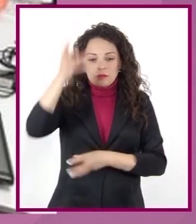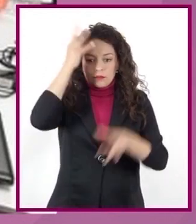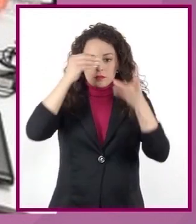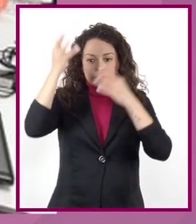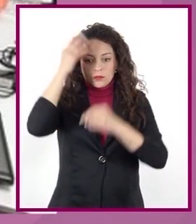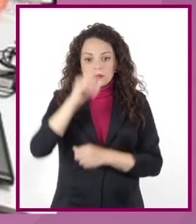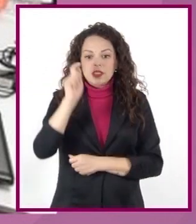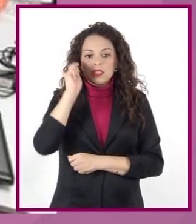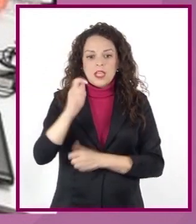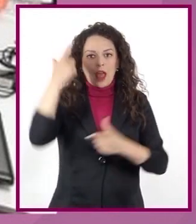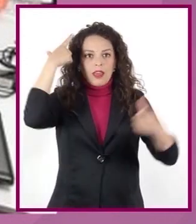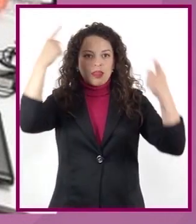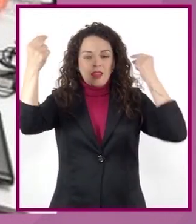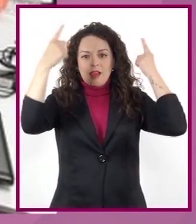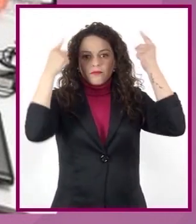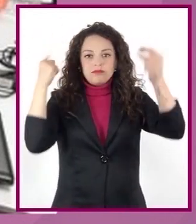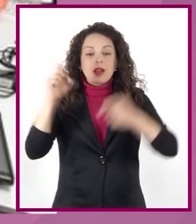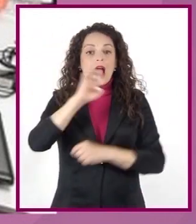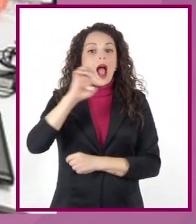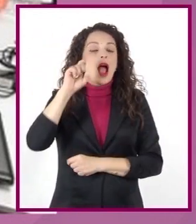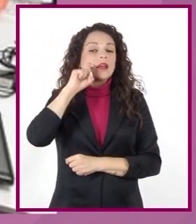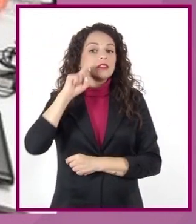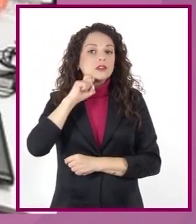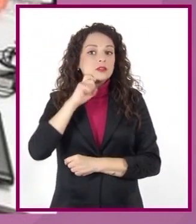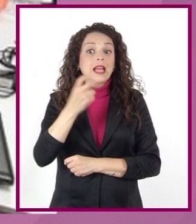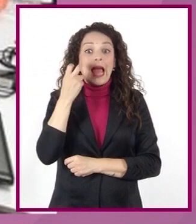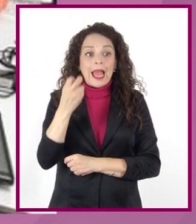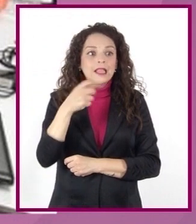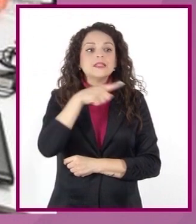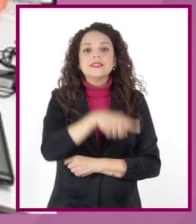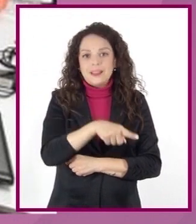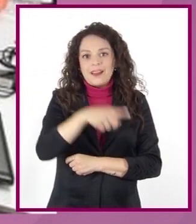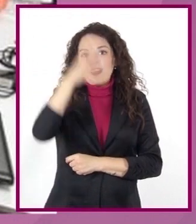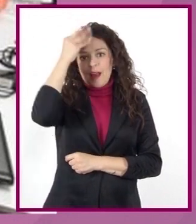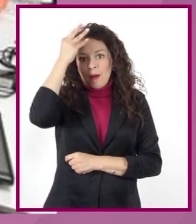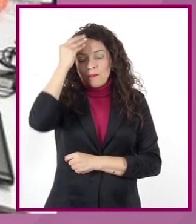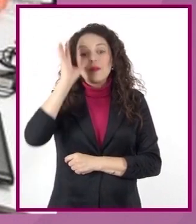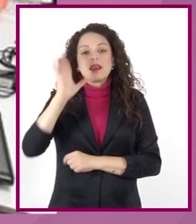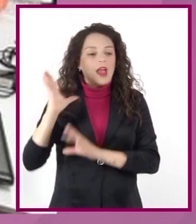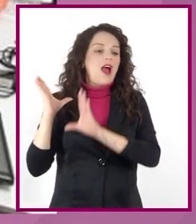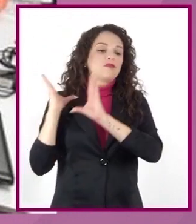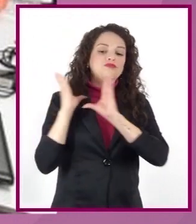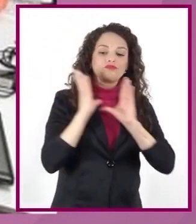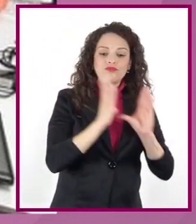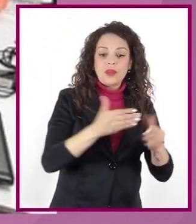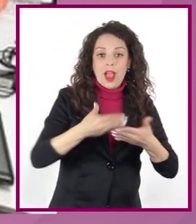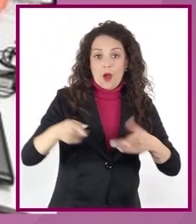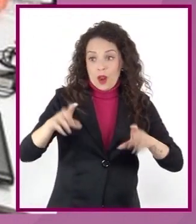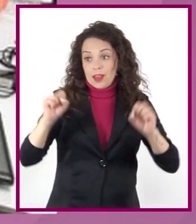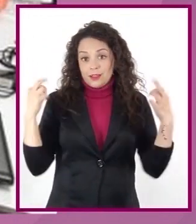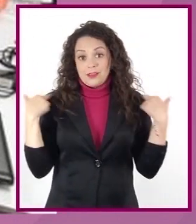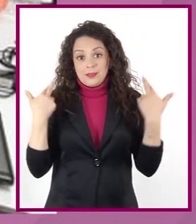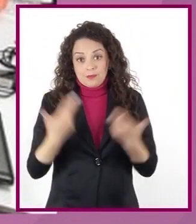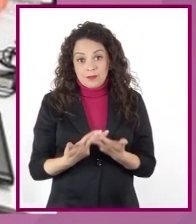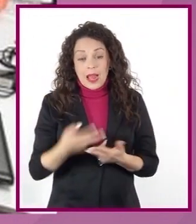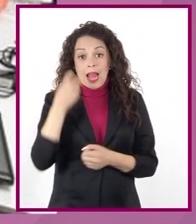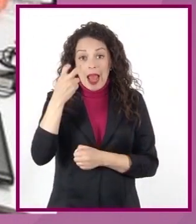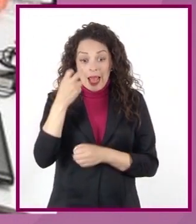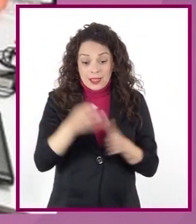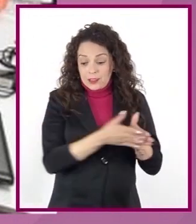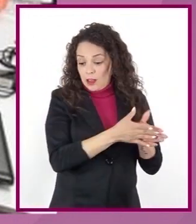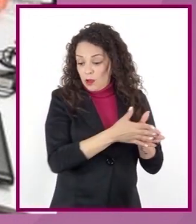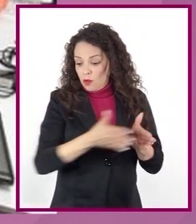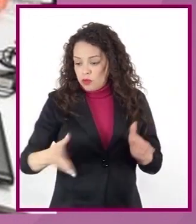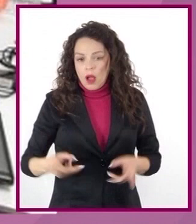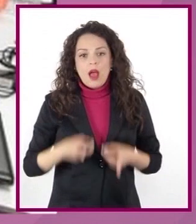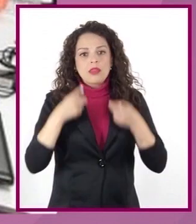sexualidad y así se convirtió en educadora sexual. A partir de entonces, ha dado pláticas, talleres